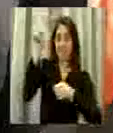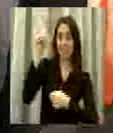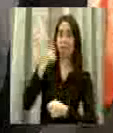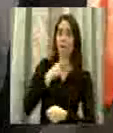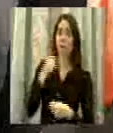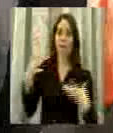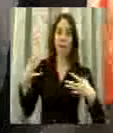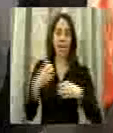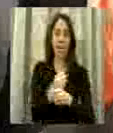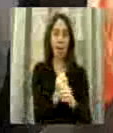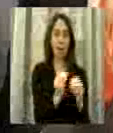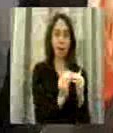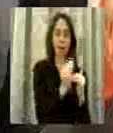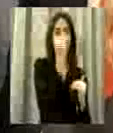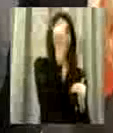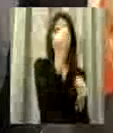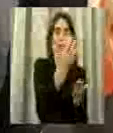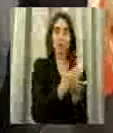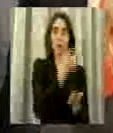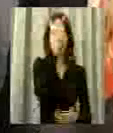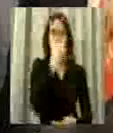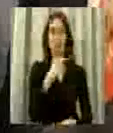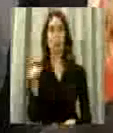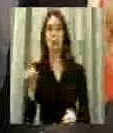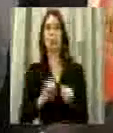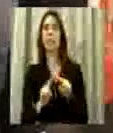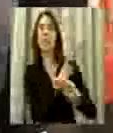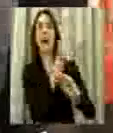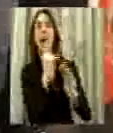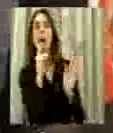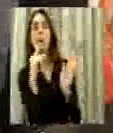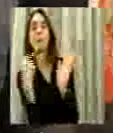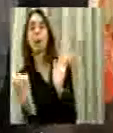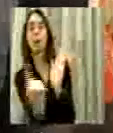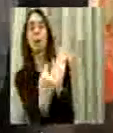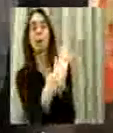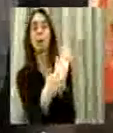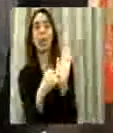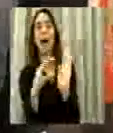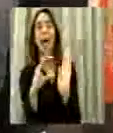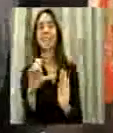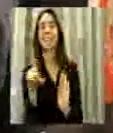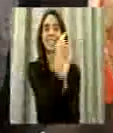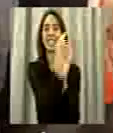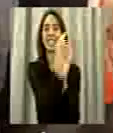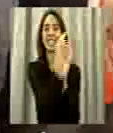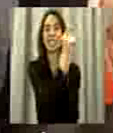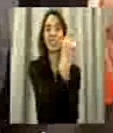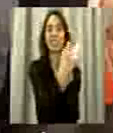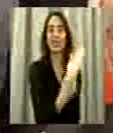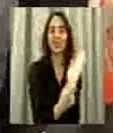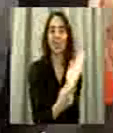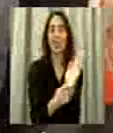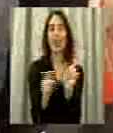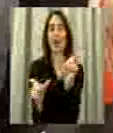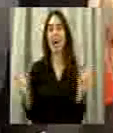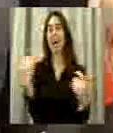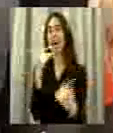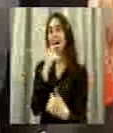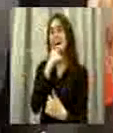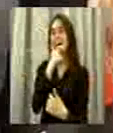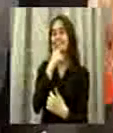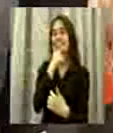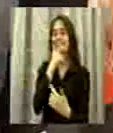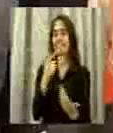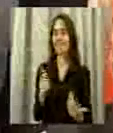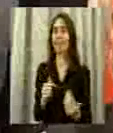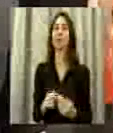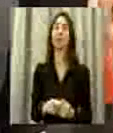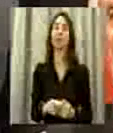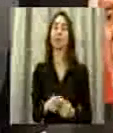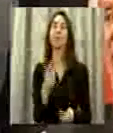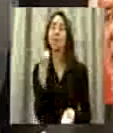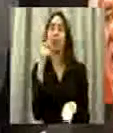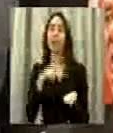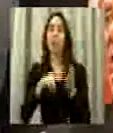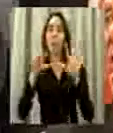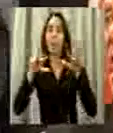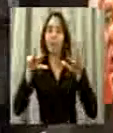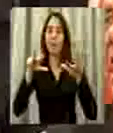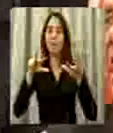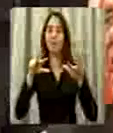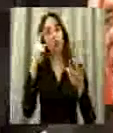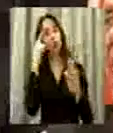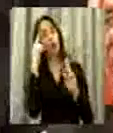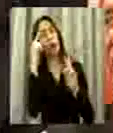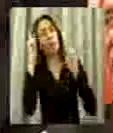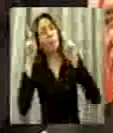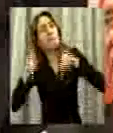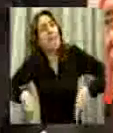forma rápida de aumentar el ingreso per cápita, que hagan un censo, porque eso ayuda muchísimo. El año 2018 nos hemos